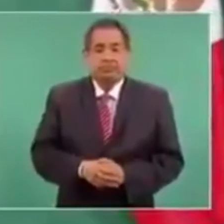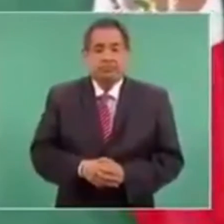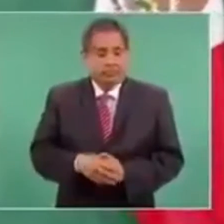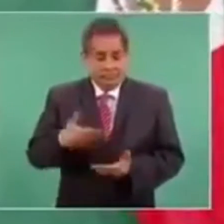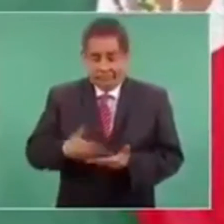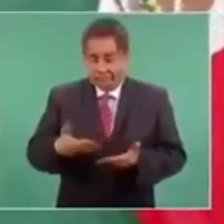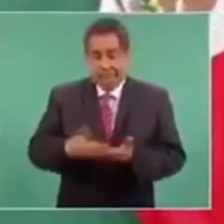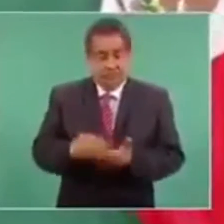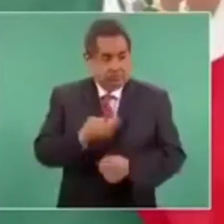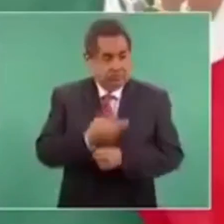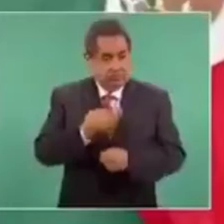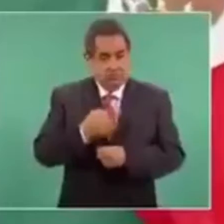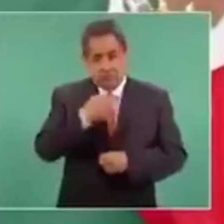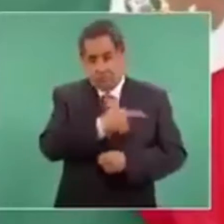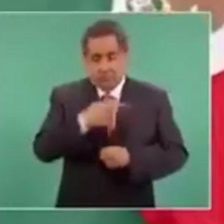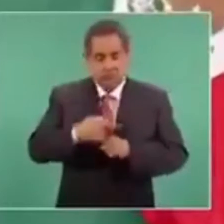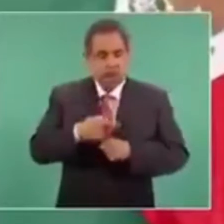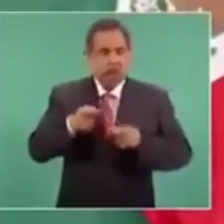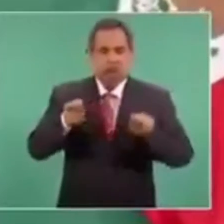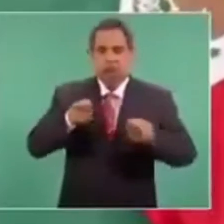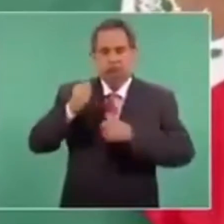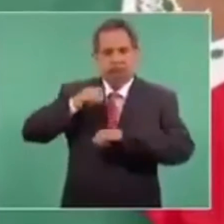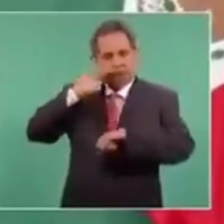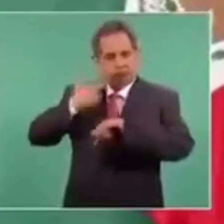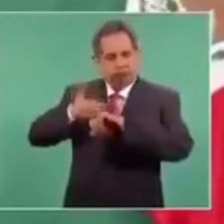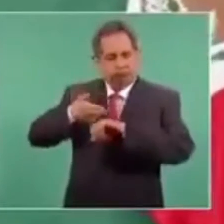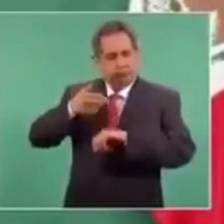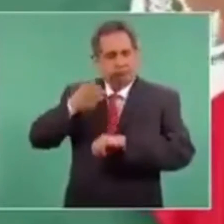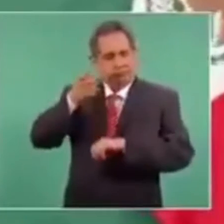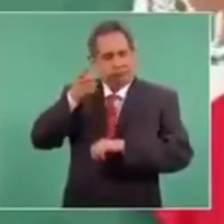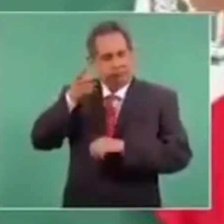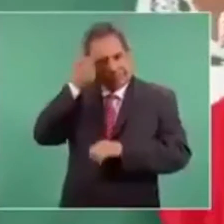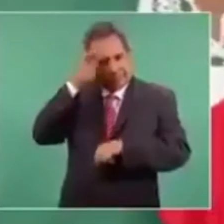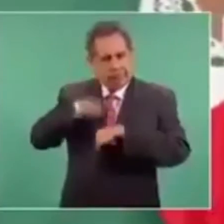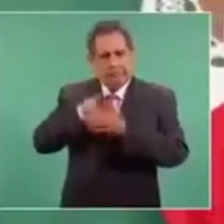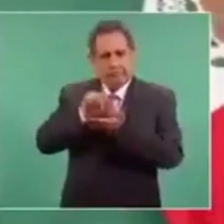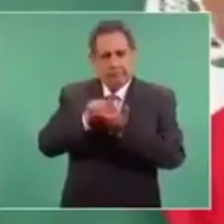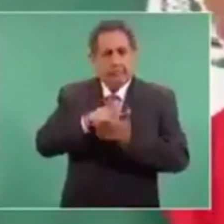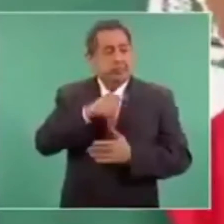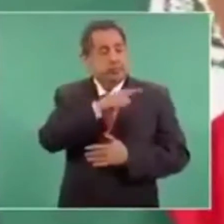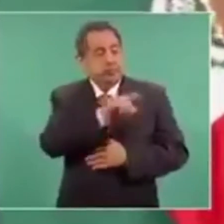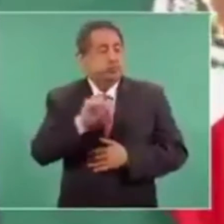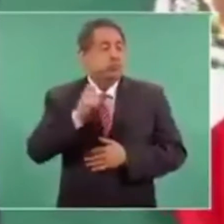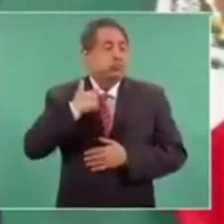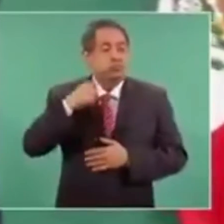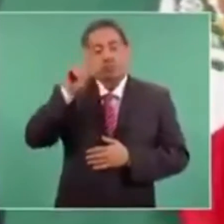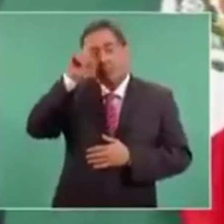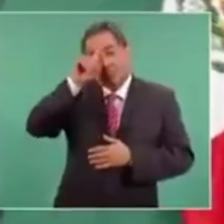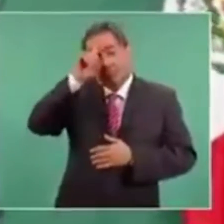el que actualmente maneja Twitter. Fue hasta asesor